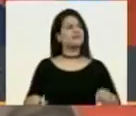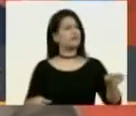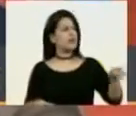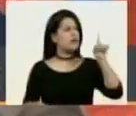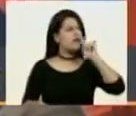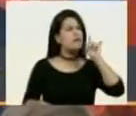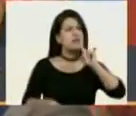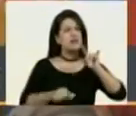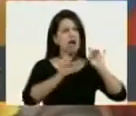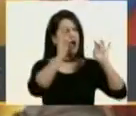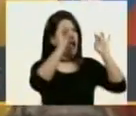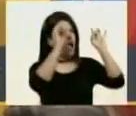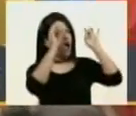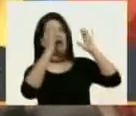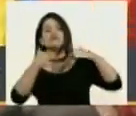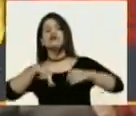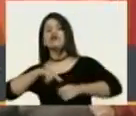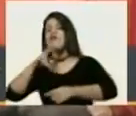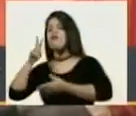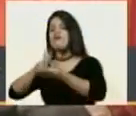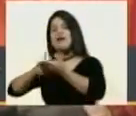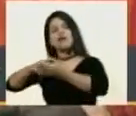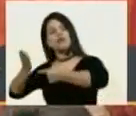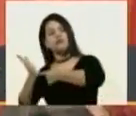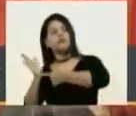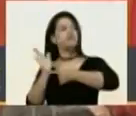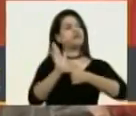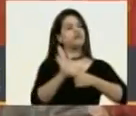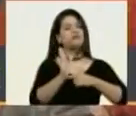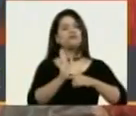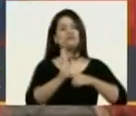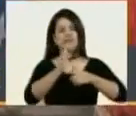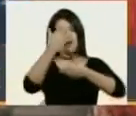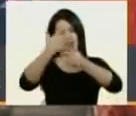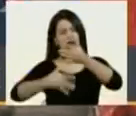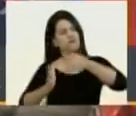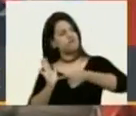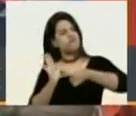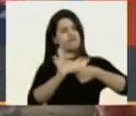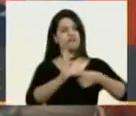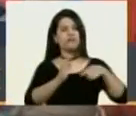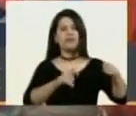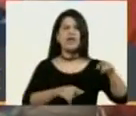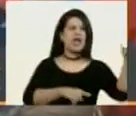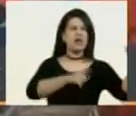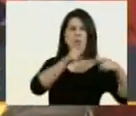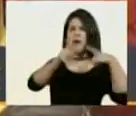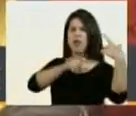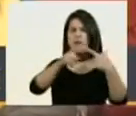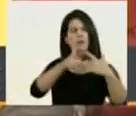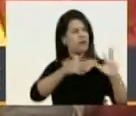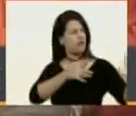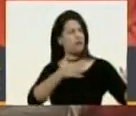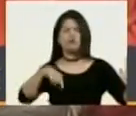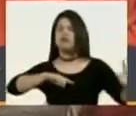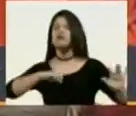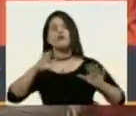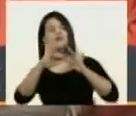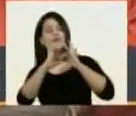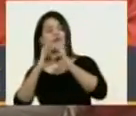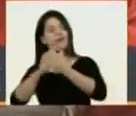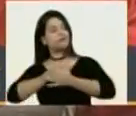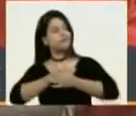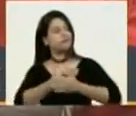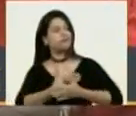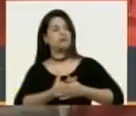combatir la maldad de ellos con la solidaridad nuestra. Vamos a convertir